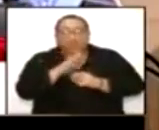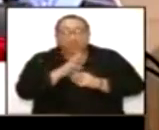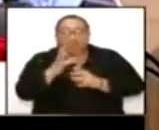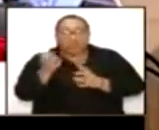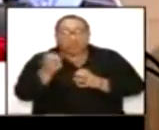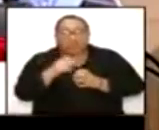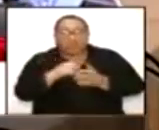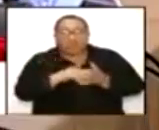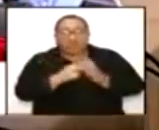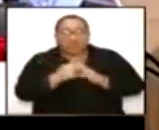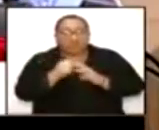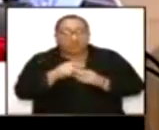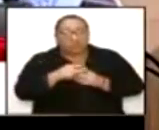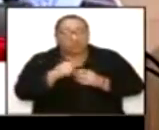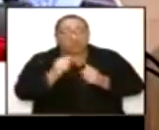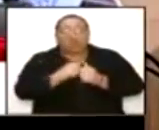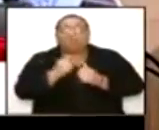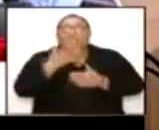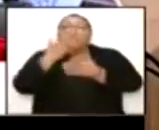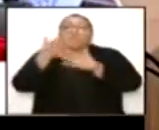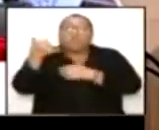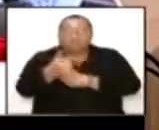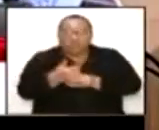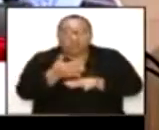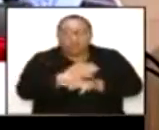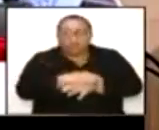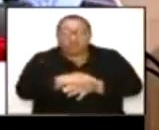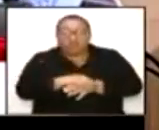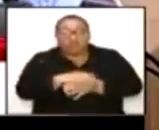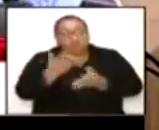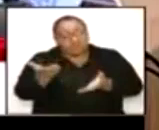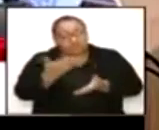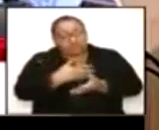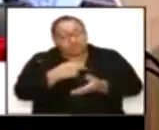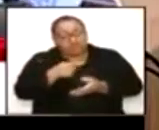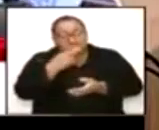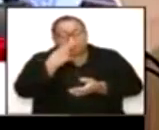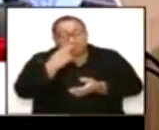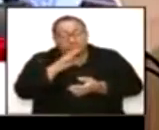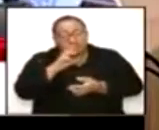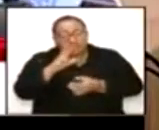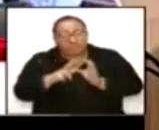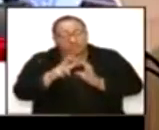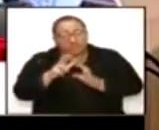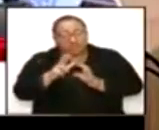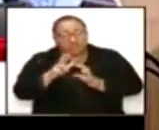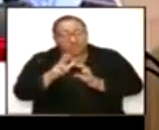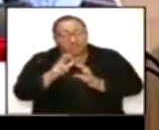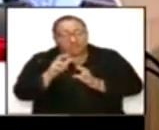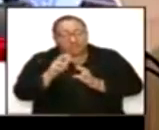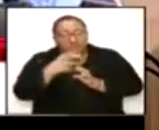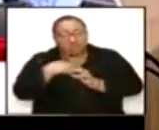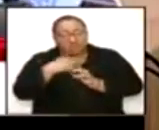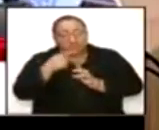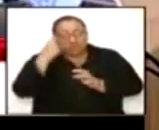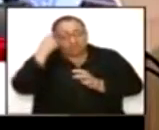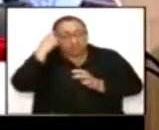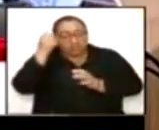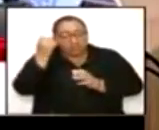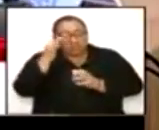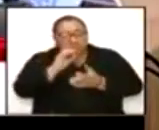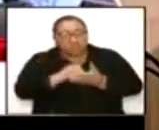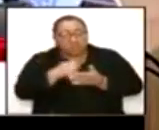desearon, porque lo que llevan dentro es producto de una violación. Presidente, esa niña de 13 años, ¿usted sabe cuántos intentos de suicidio